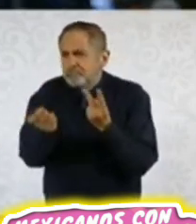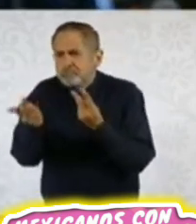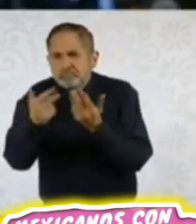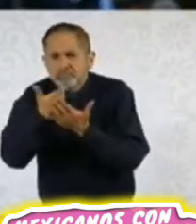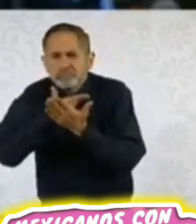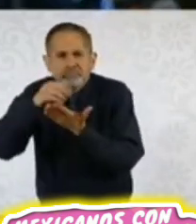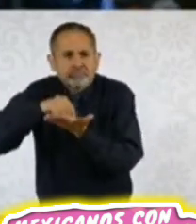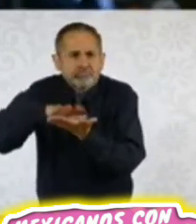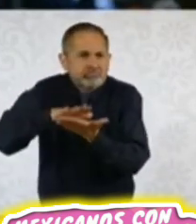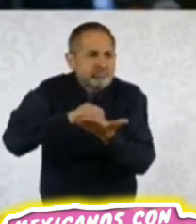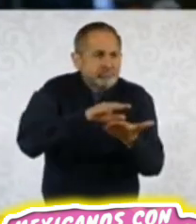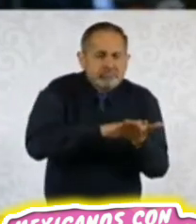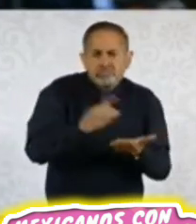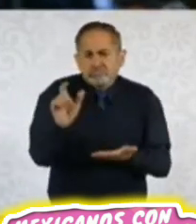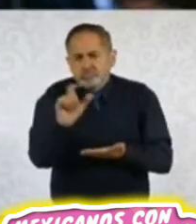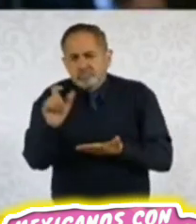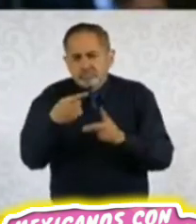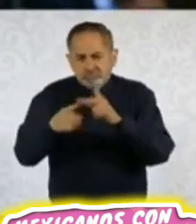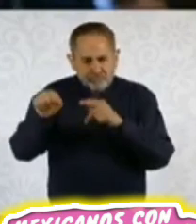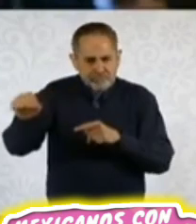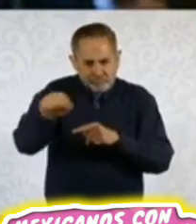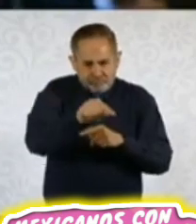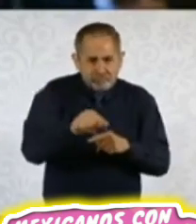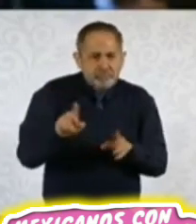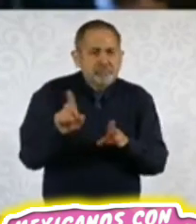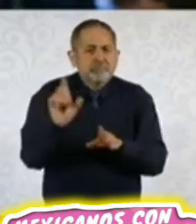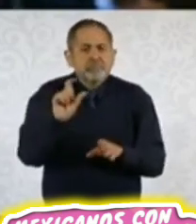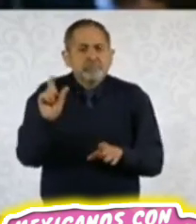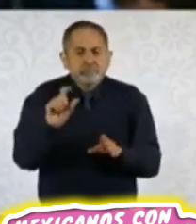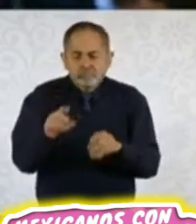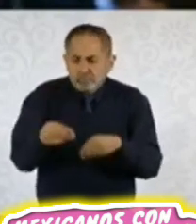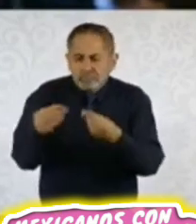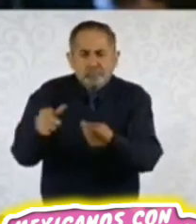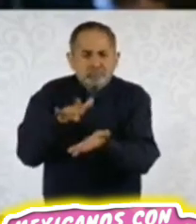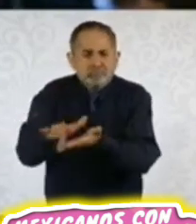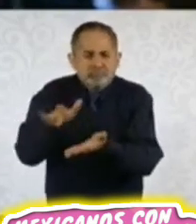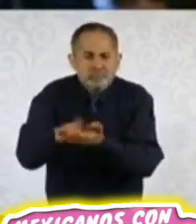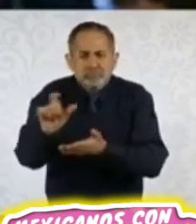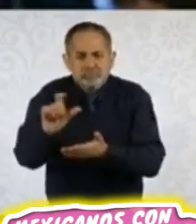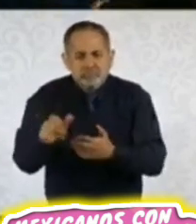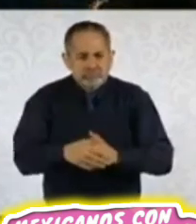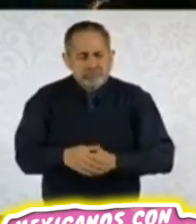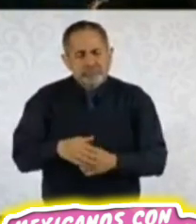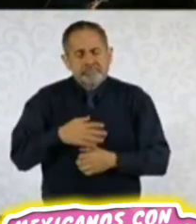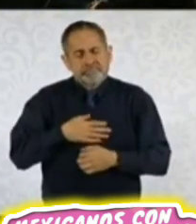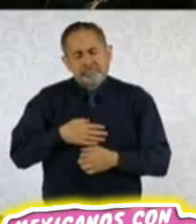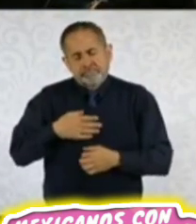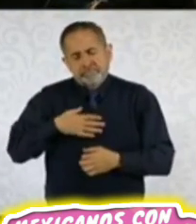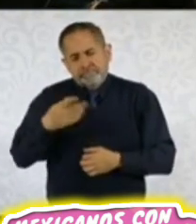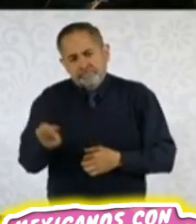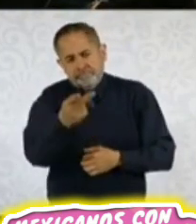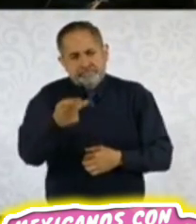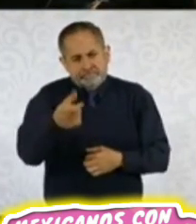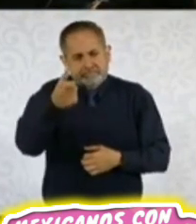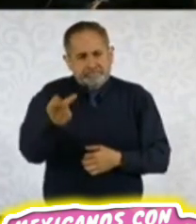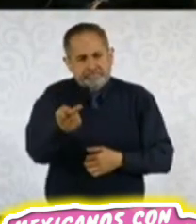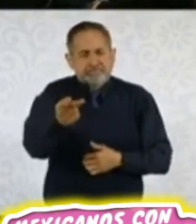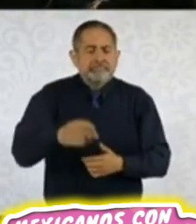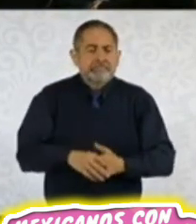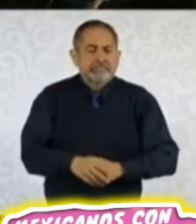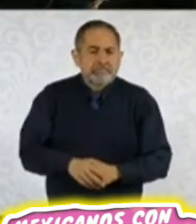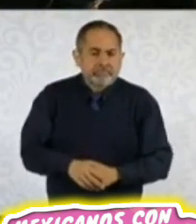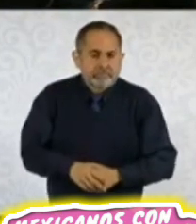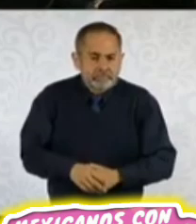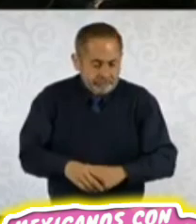zona y cuándo prevén iniciar con los apoyos. Esa sería la primera pregunta, doctora. Sí, vamos